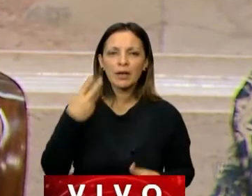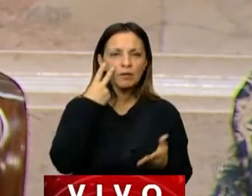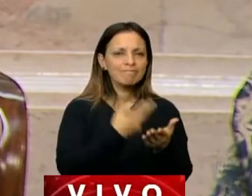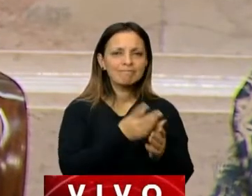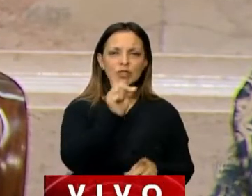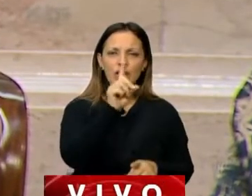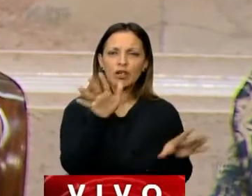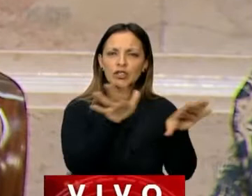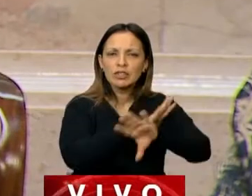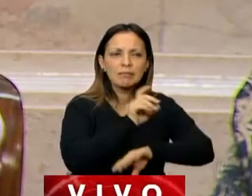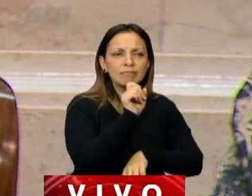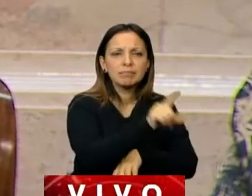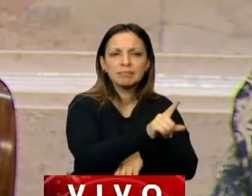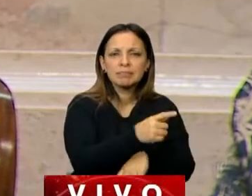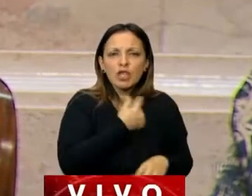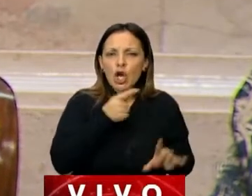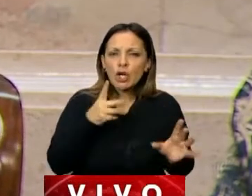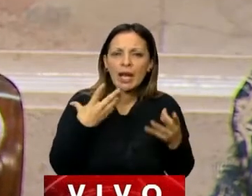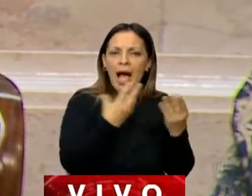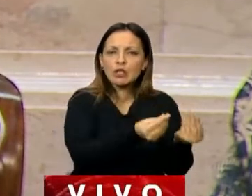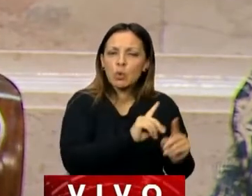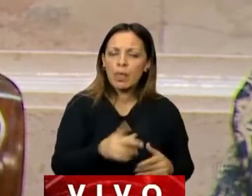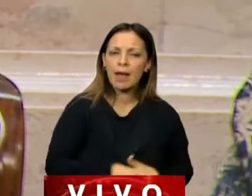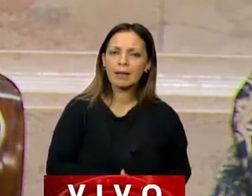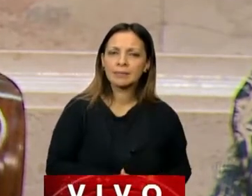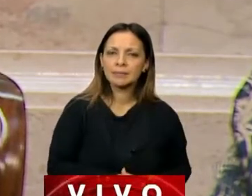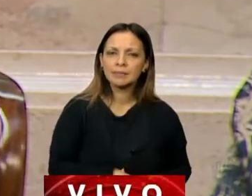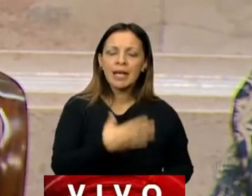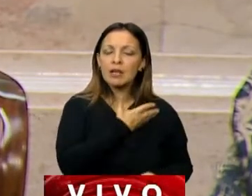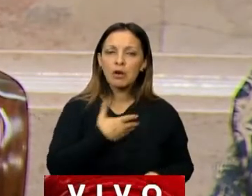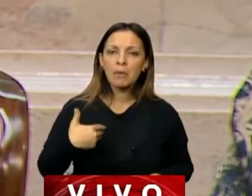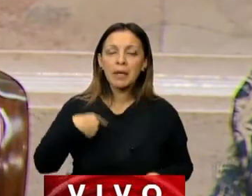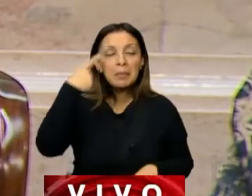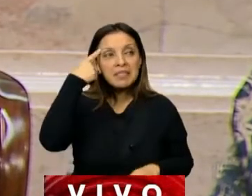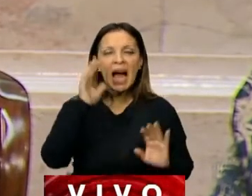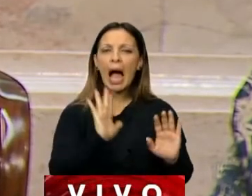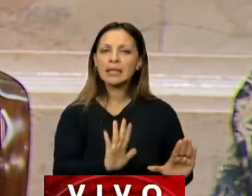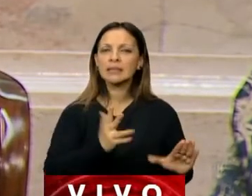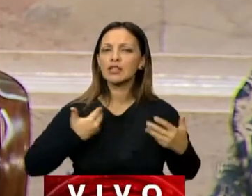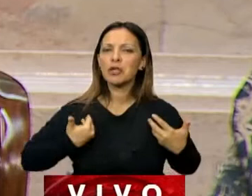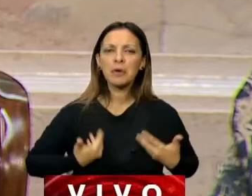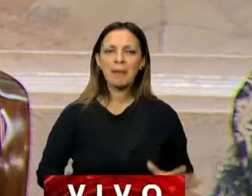que podamos ayudarlo. Un gobierno que cree que vive en una normalidad